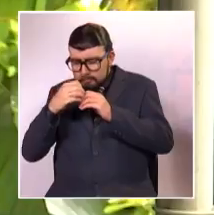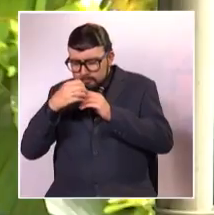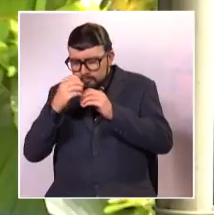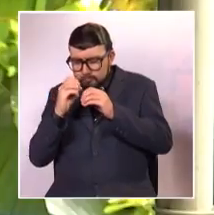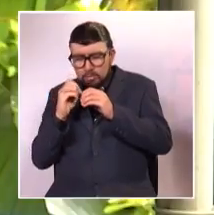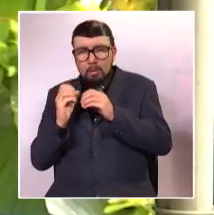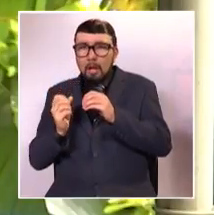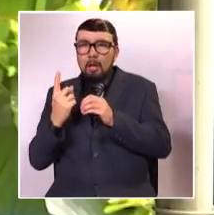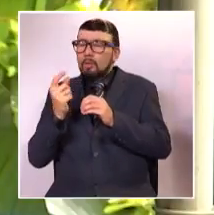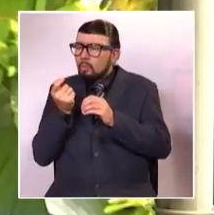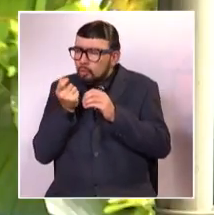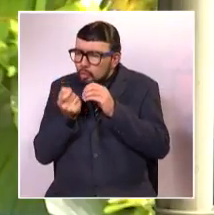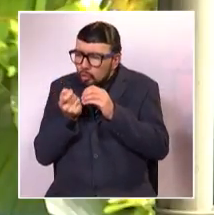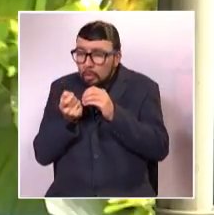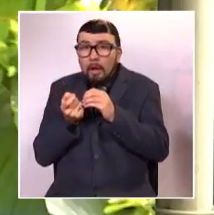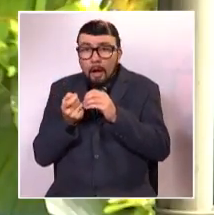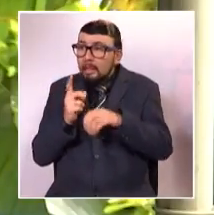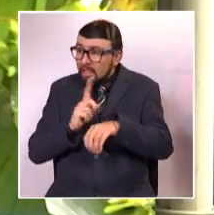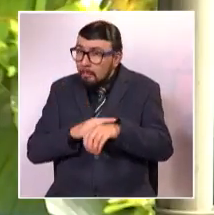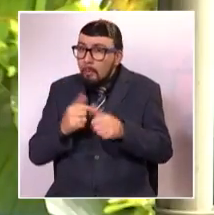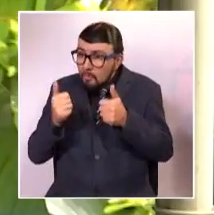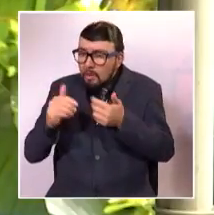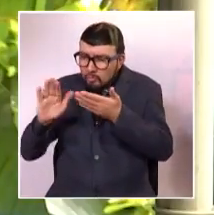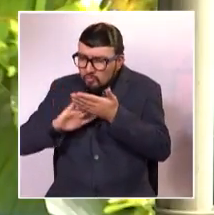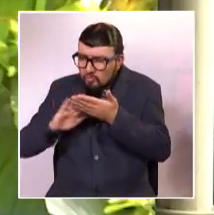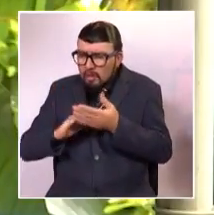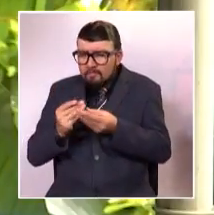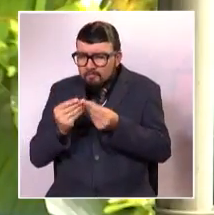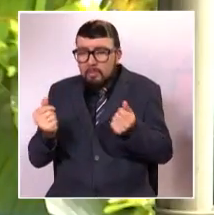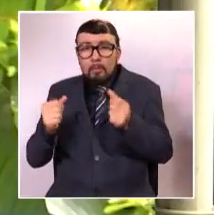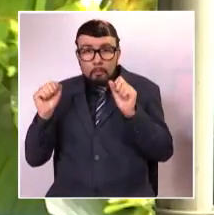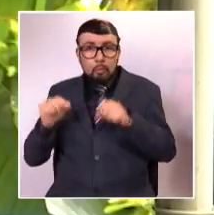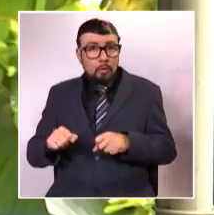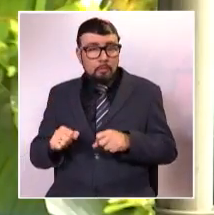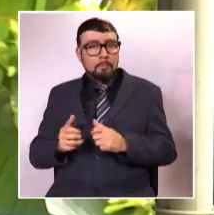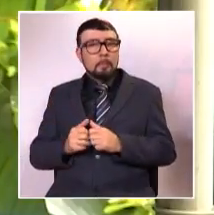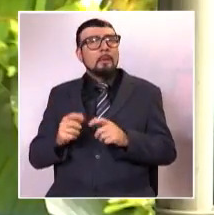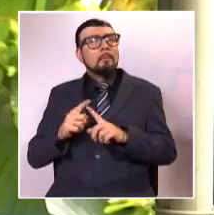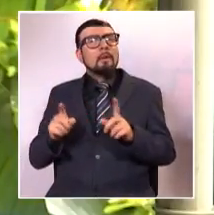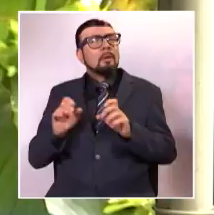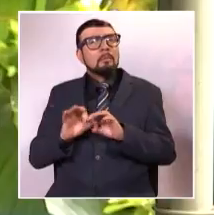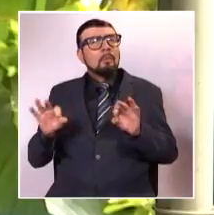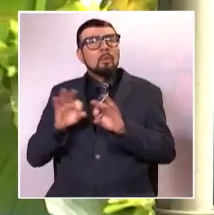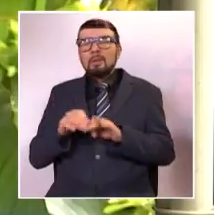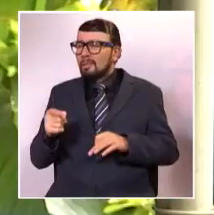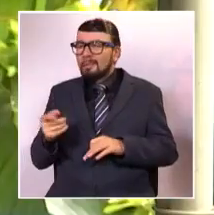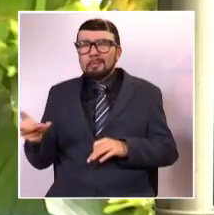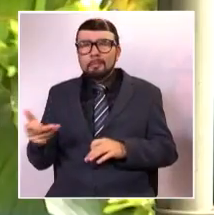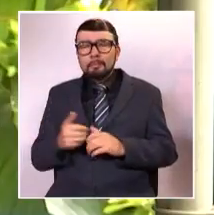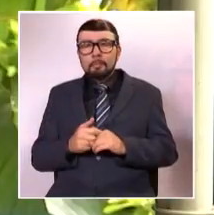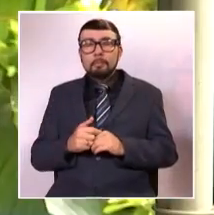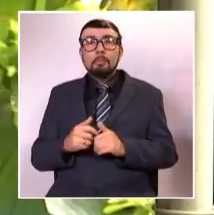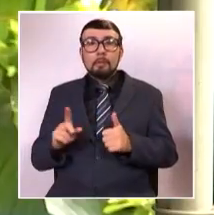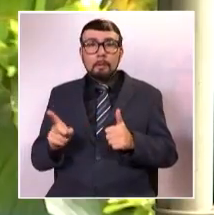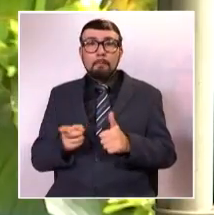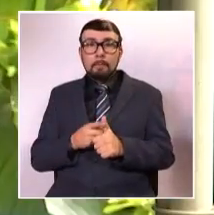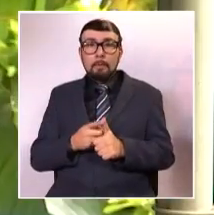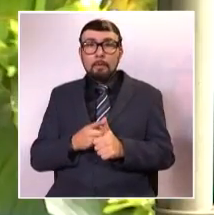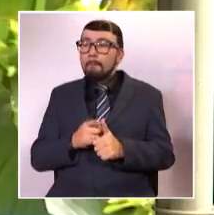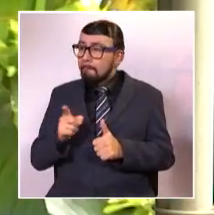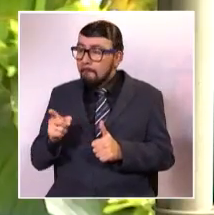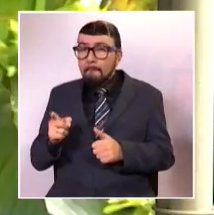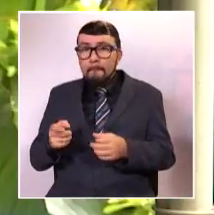todavía está a tiempo para poderse hacer una intervención. ¿Cuál es la importancia de eso? Primero, tener un diagnóstico